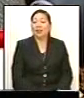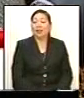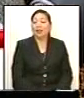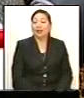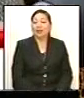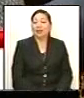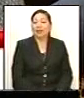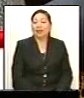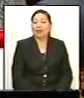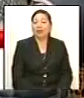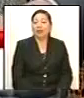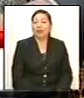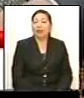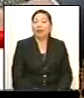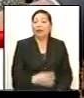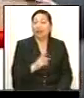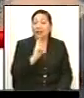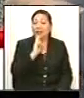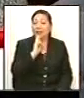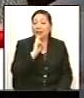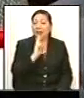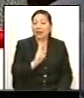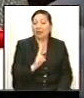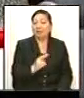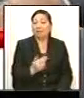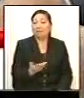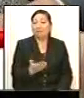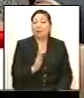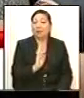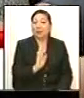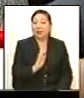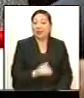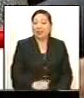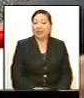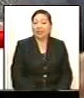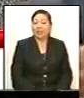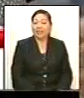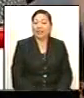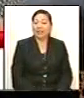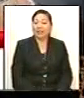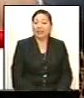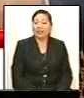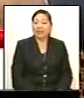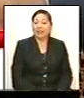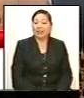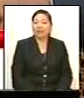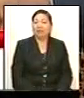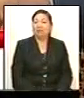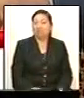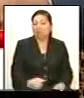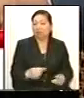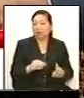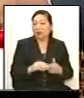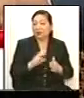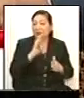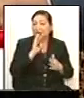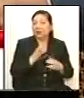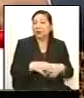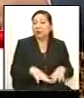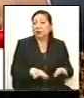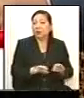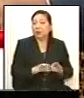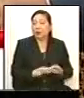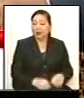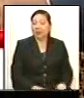Y creo que Israel quería contestarle, presidente, a través de usted, ¿no? Lo que pasa que el congresista Elías hablaba de lo importante de